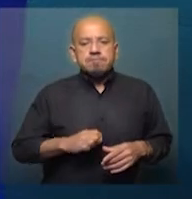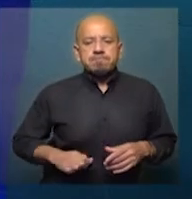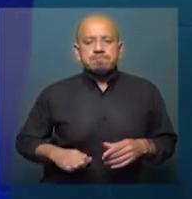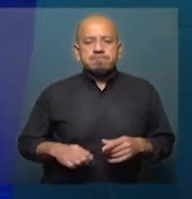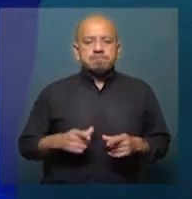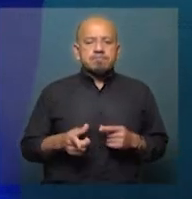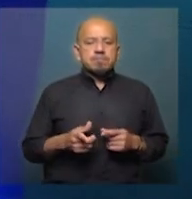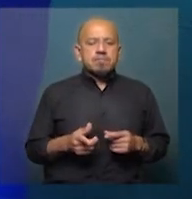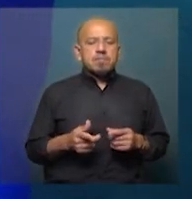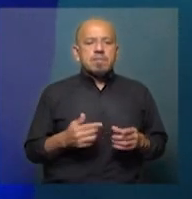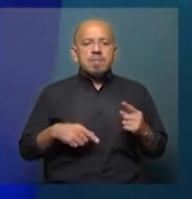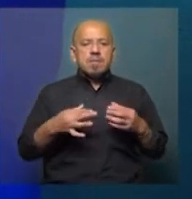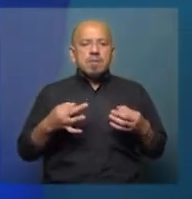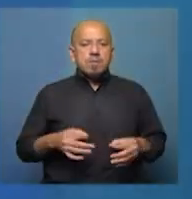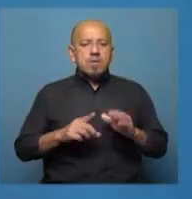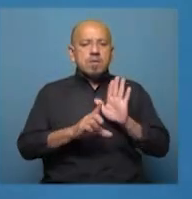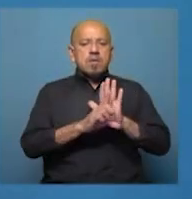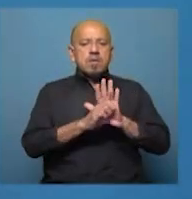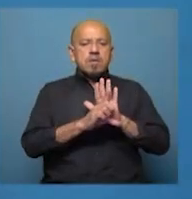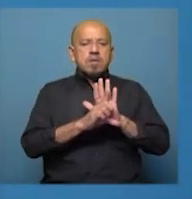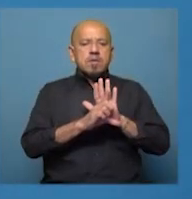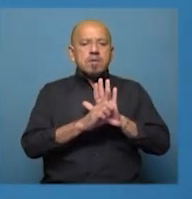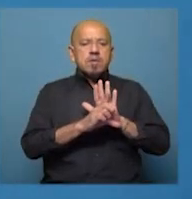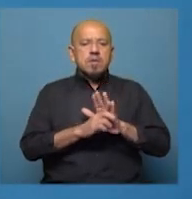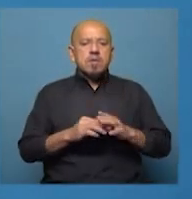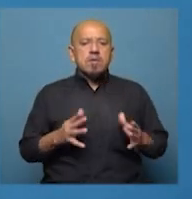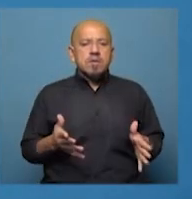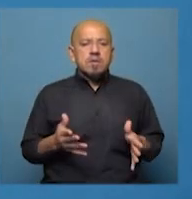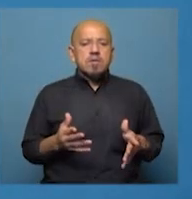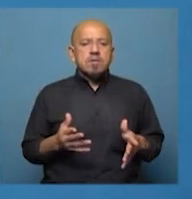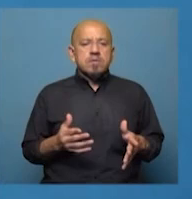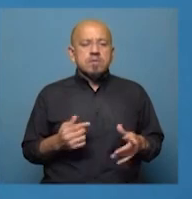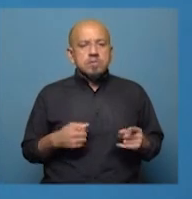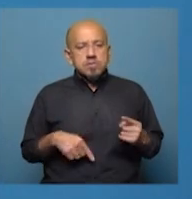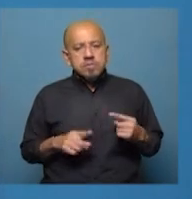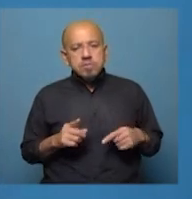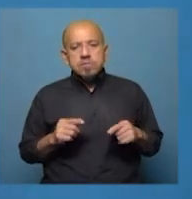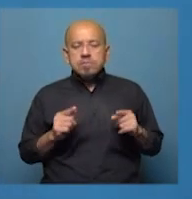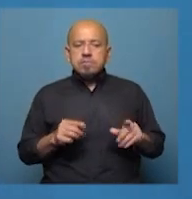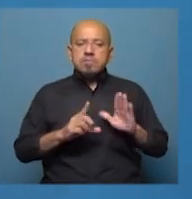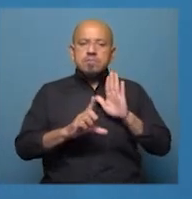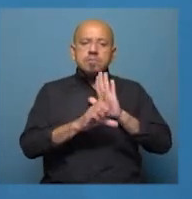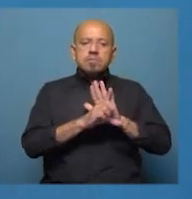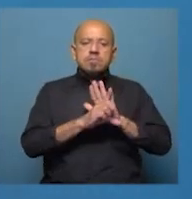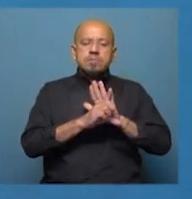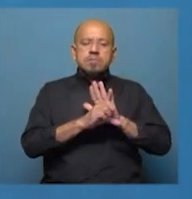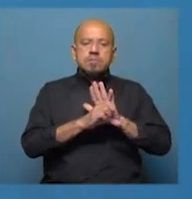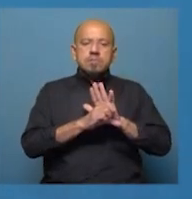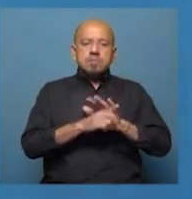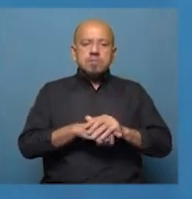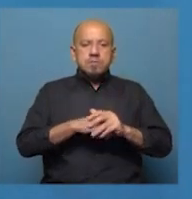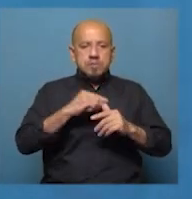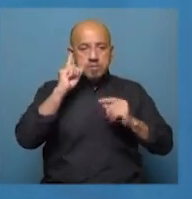primero lo que tiene que hacer el estado es cumplir con la ley Ni más ni menos que eso esta ley aportan los privados esta ley